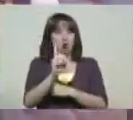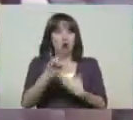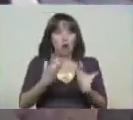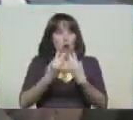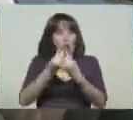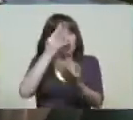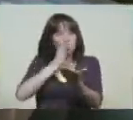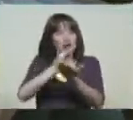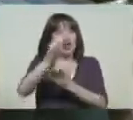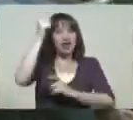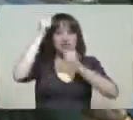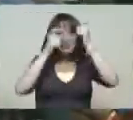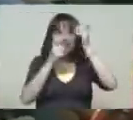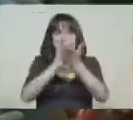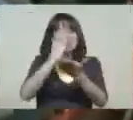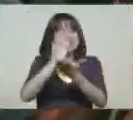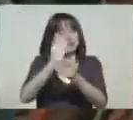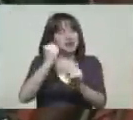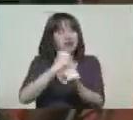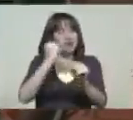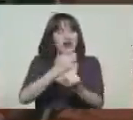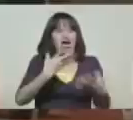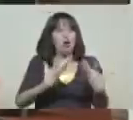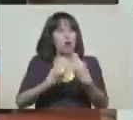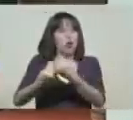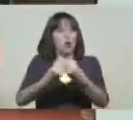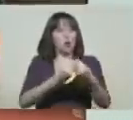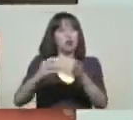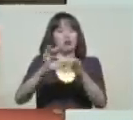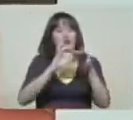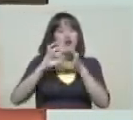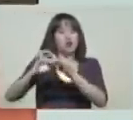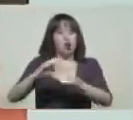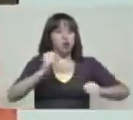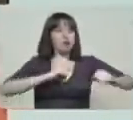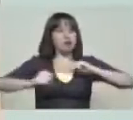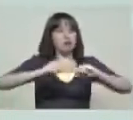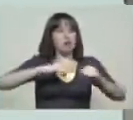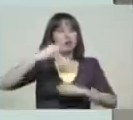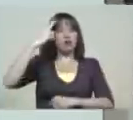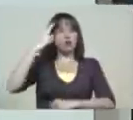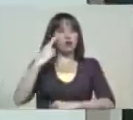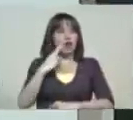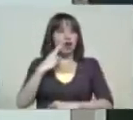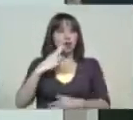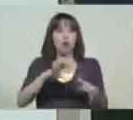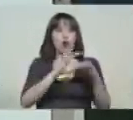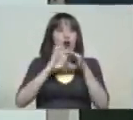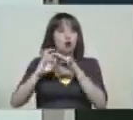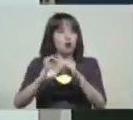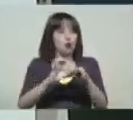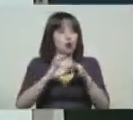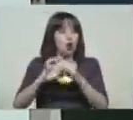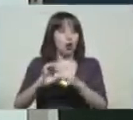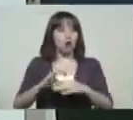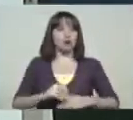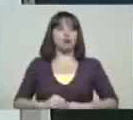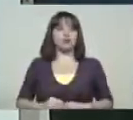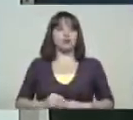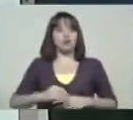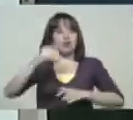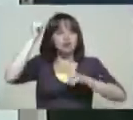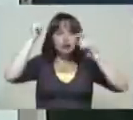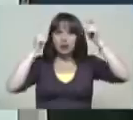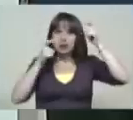fraccional. Trabajen por la unión del movimiento bolivariano. Trabajen por la unión del